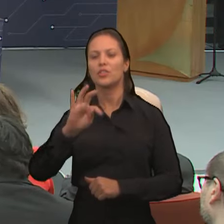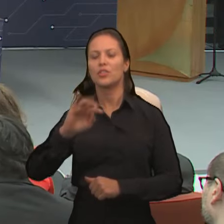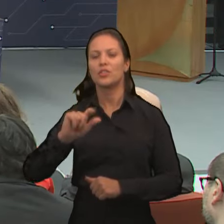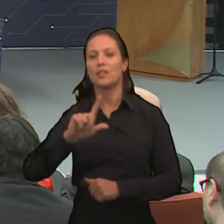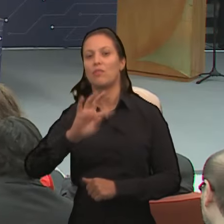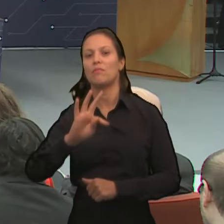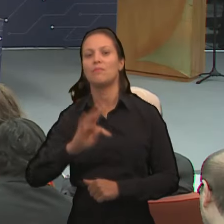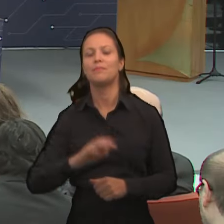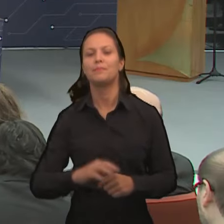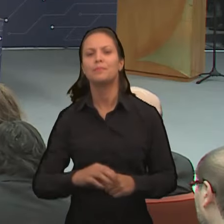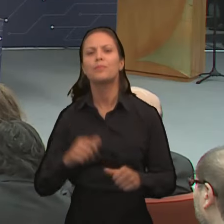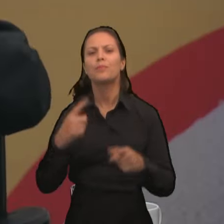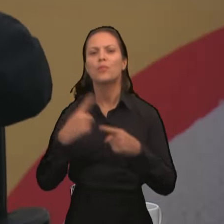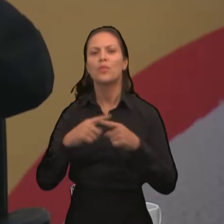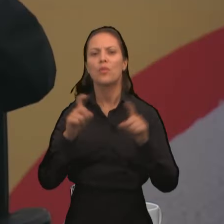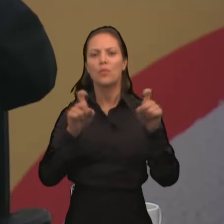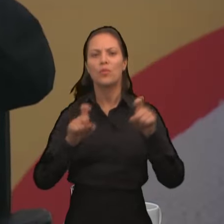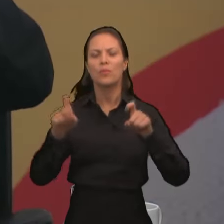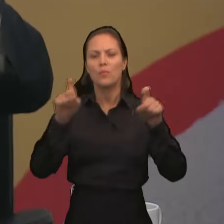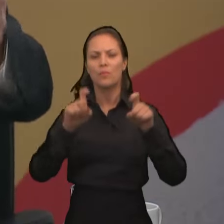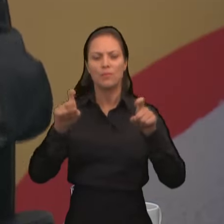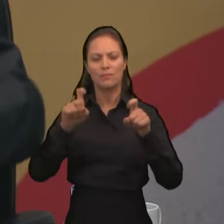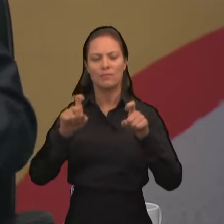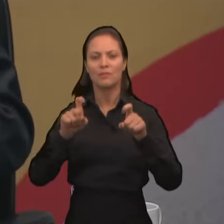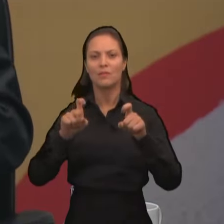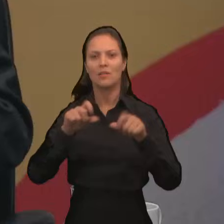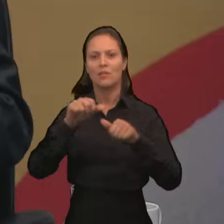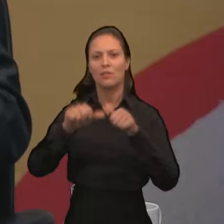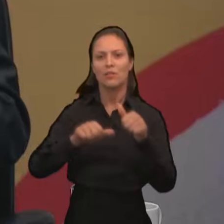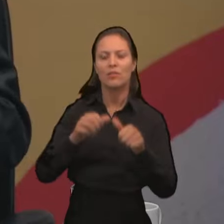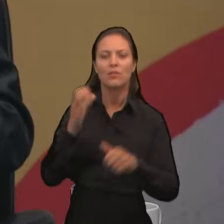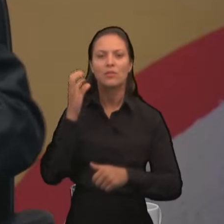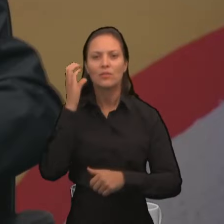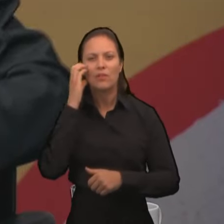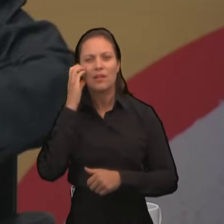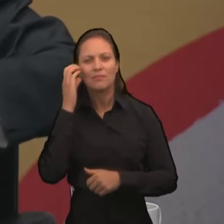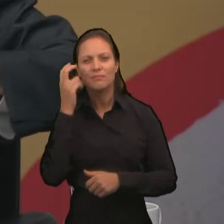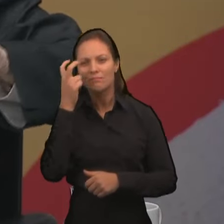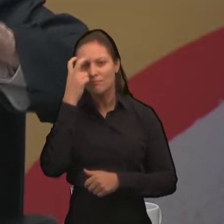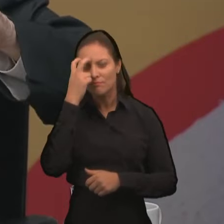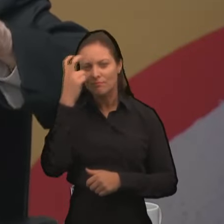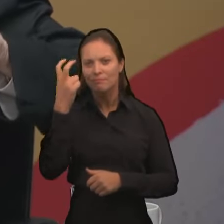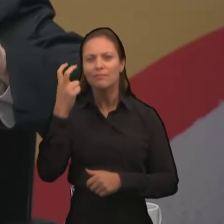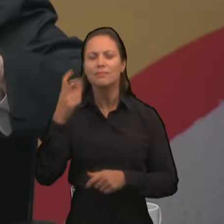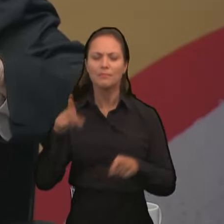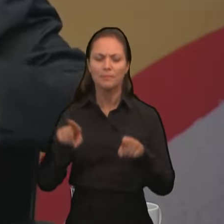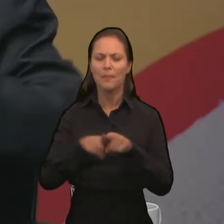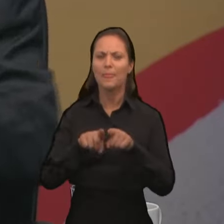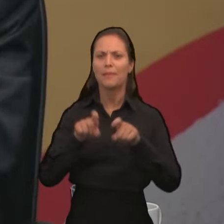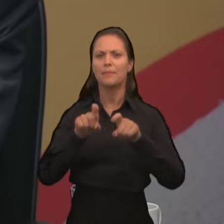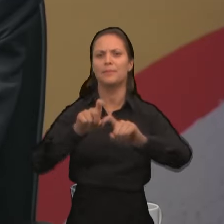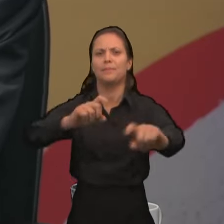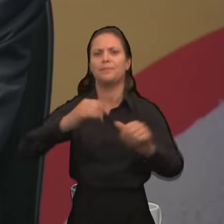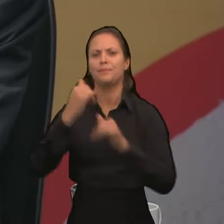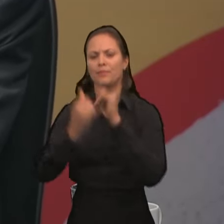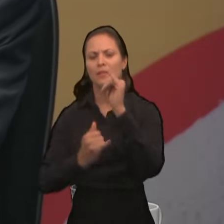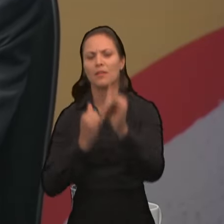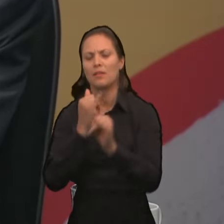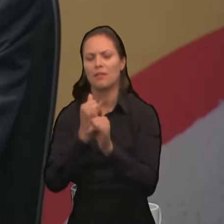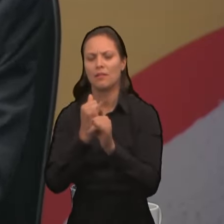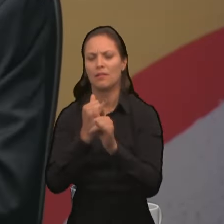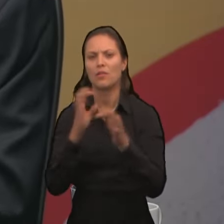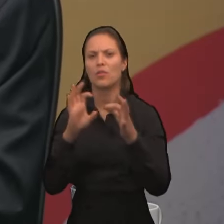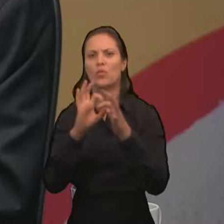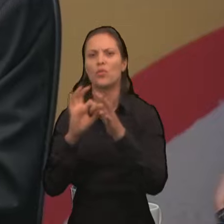poco permitió universalizar los computadores de los usuarios, los smartphones y sobre todo la Internet,